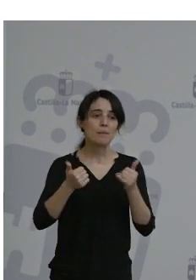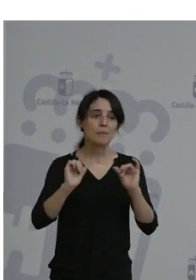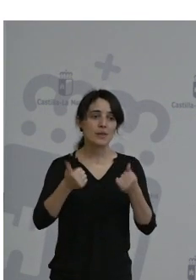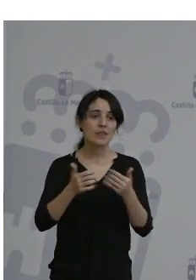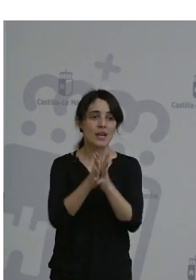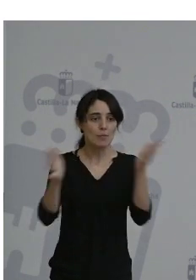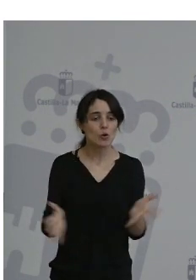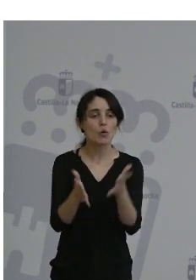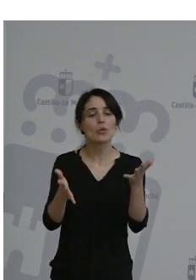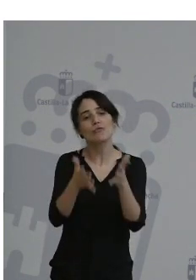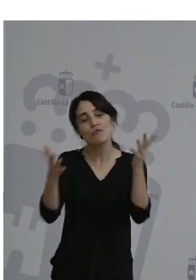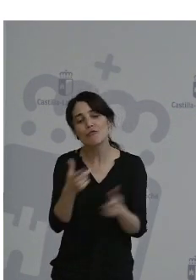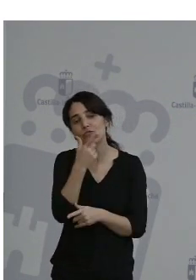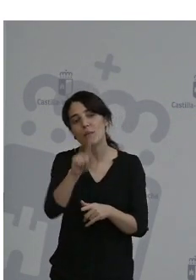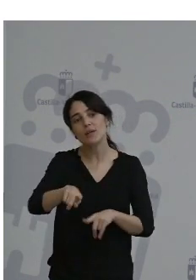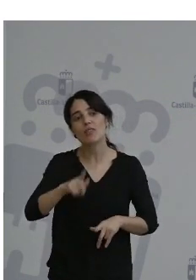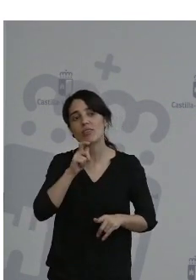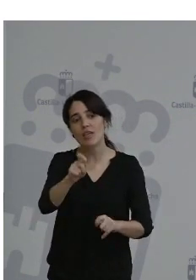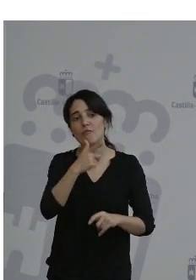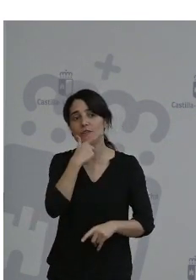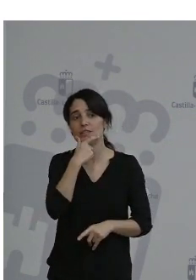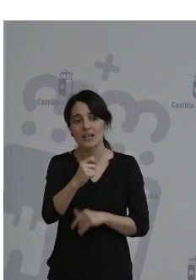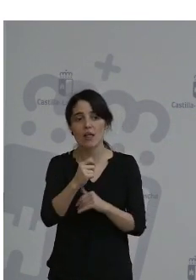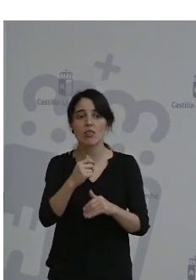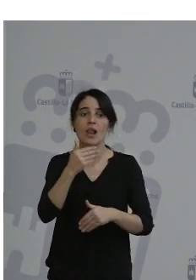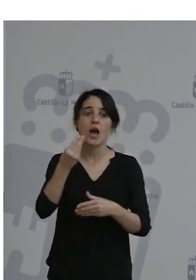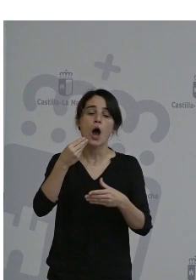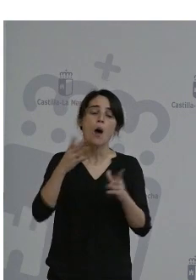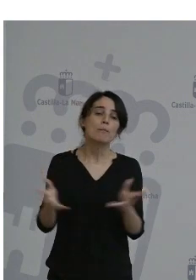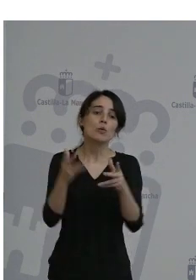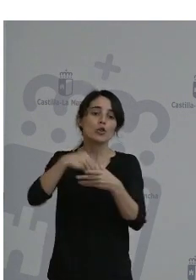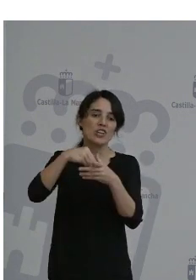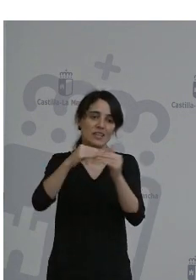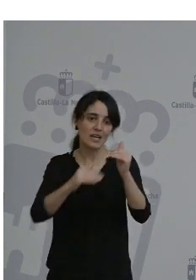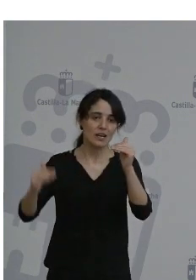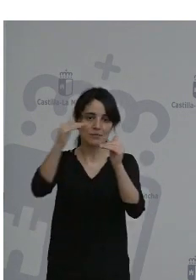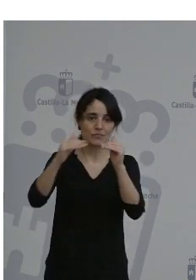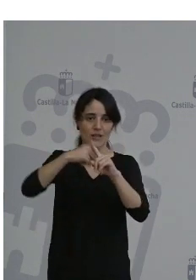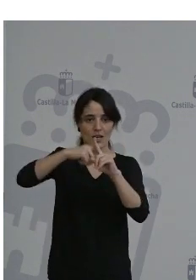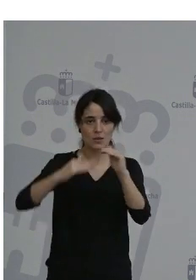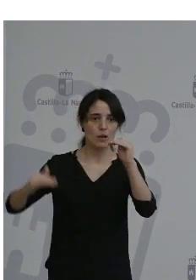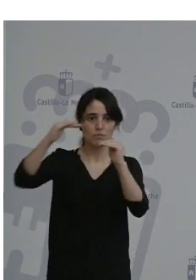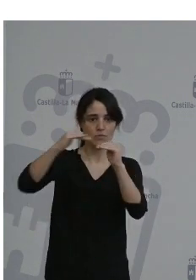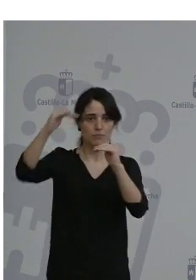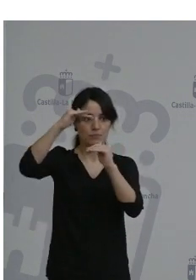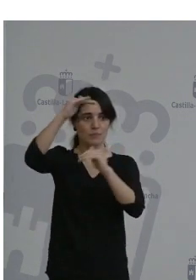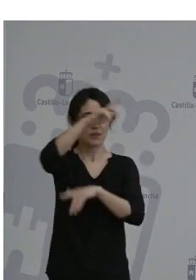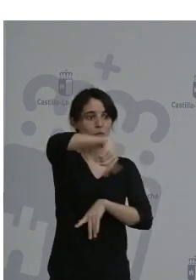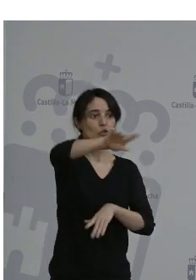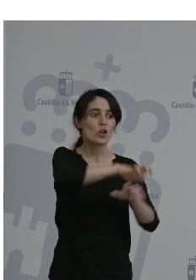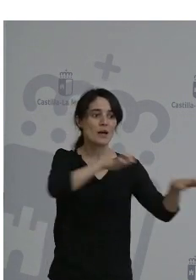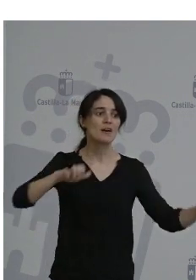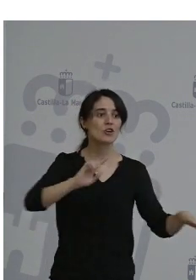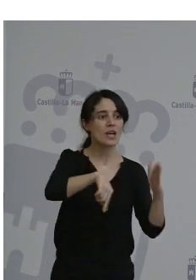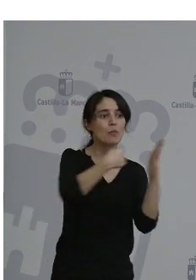promoción interna también accesible para personas con discapacidad intelectual. La mayoría de vosotros os habéis apuntado en el taller 1, ¿vale?